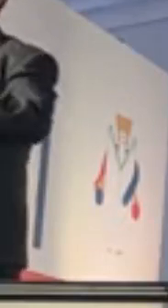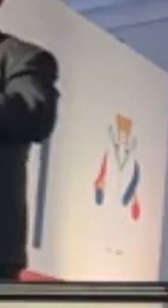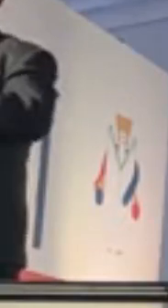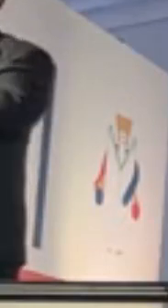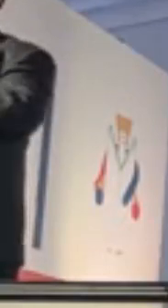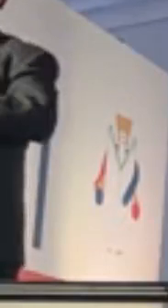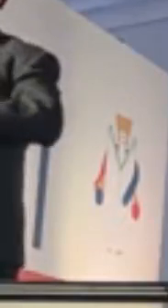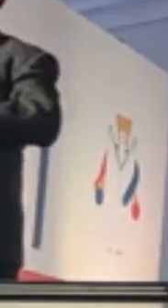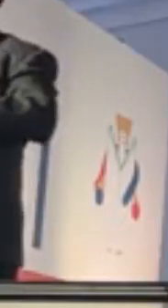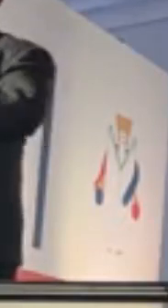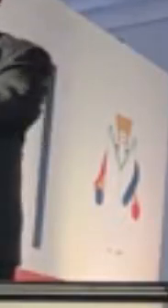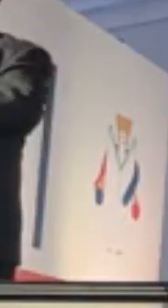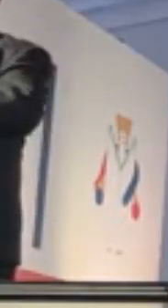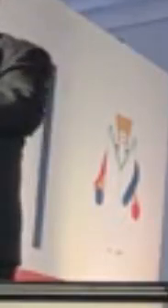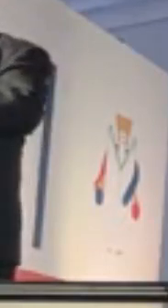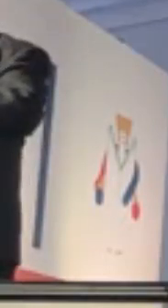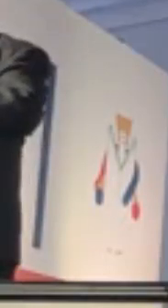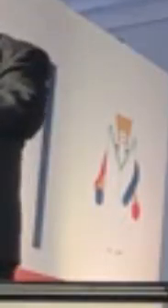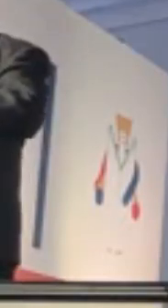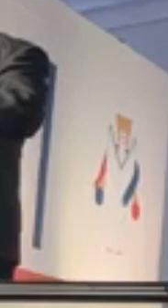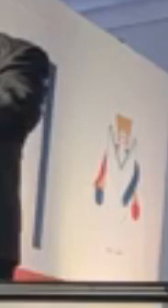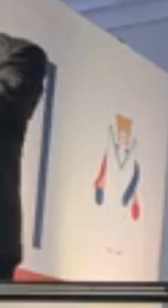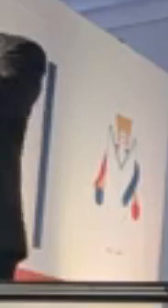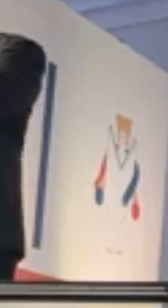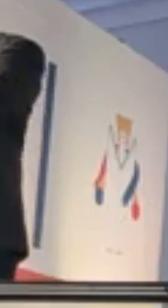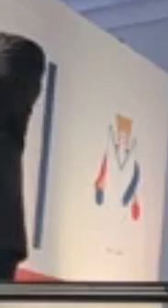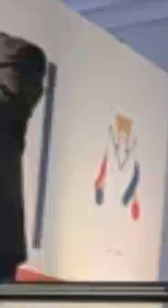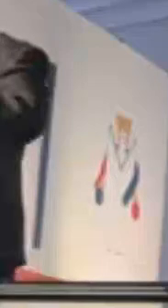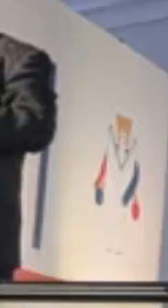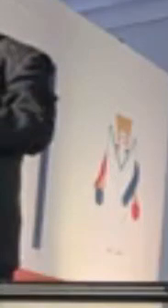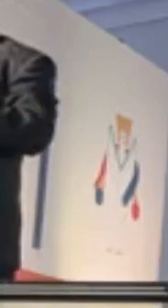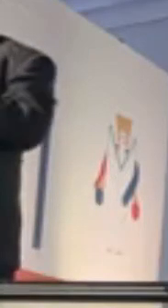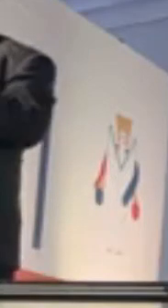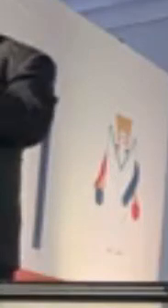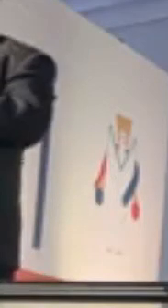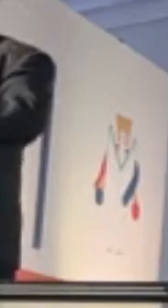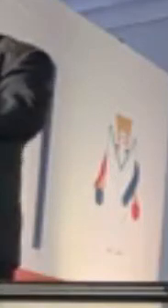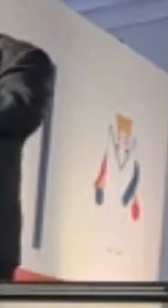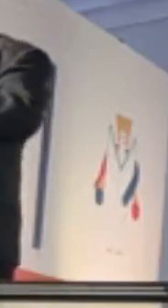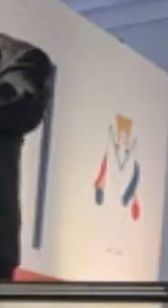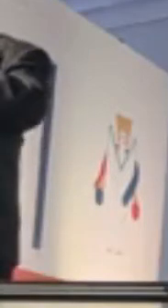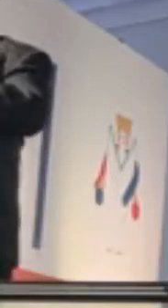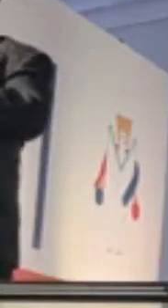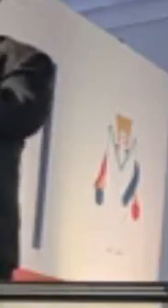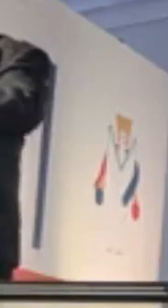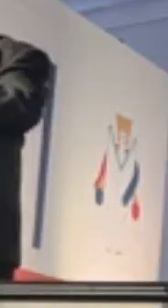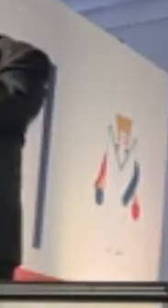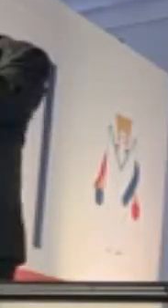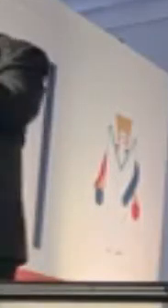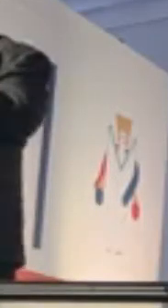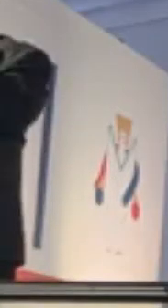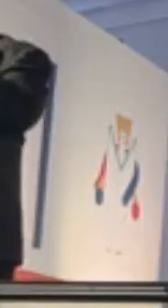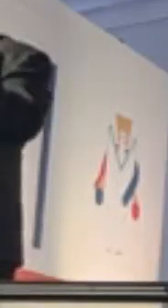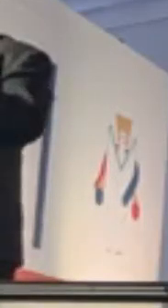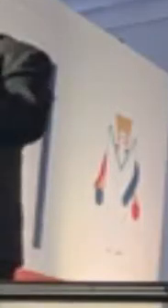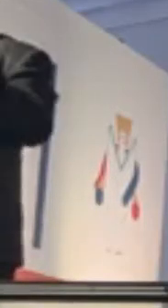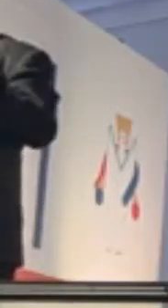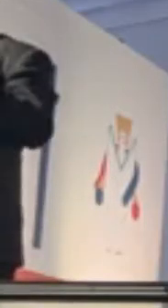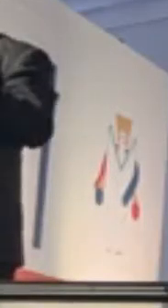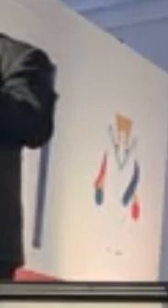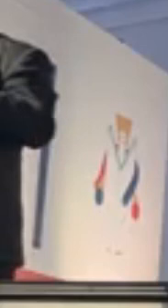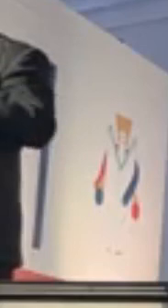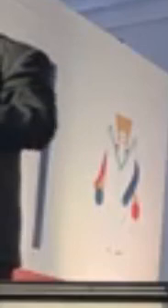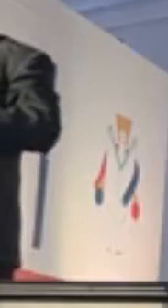el año 99, después de ganar las elecciones en el 98, se inicia un nuevo ciclo, lo que algunos mandatarios titularon